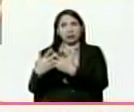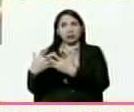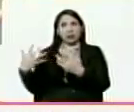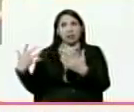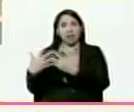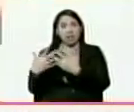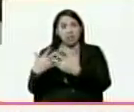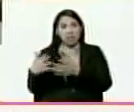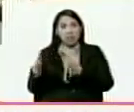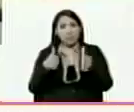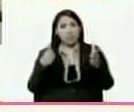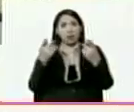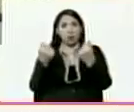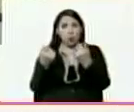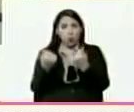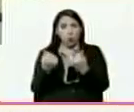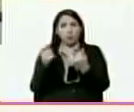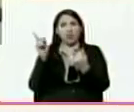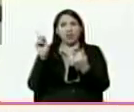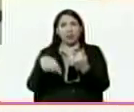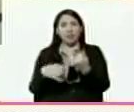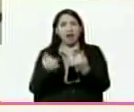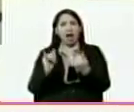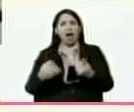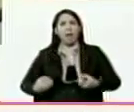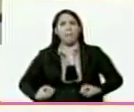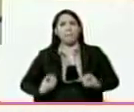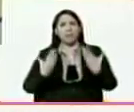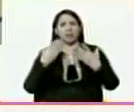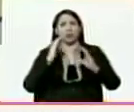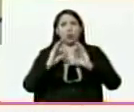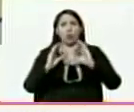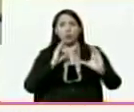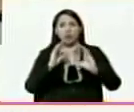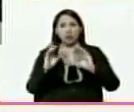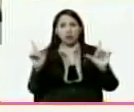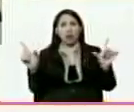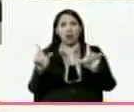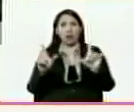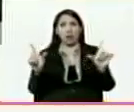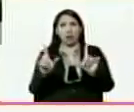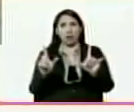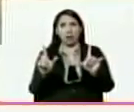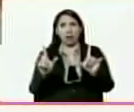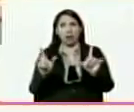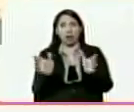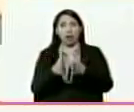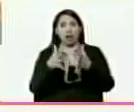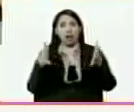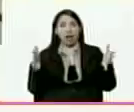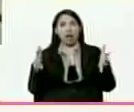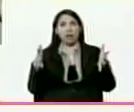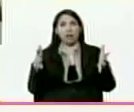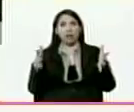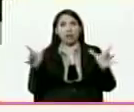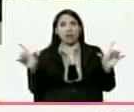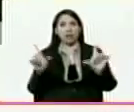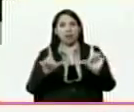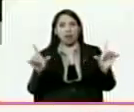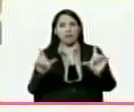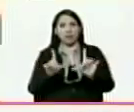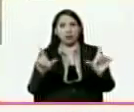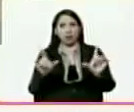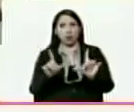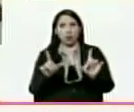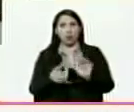vía económica también tiene una expresión comunicacional, mediática. Los grandes medios de comunicación, los mainstream